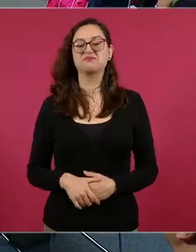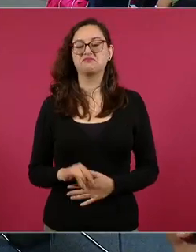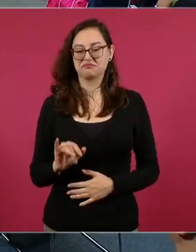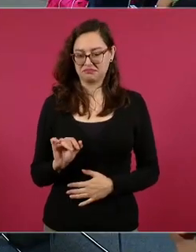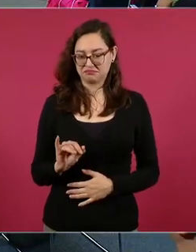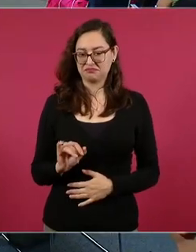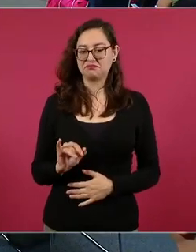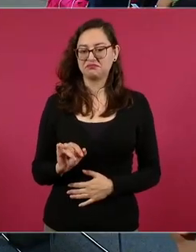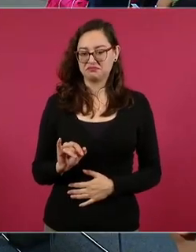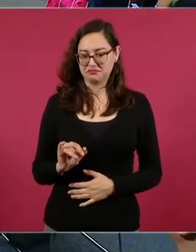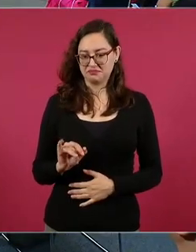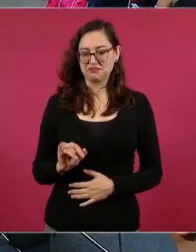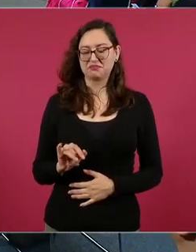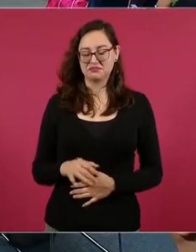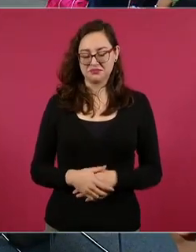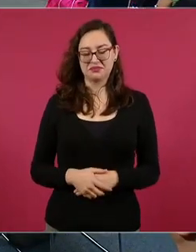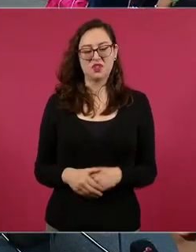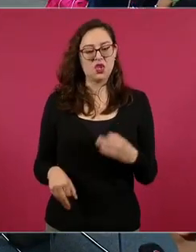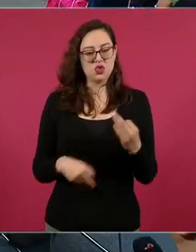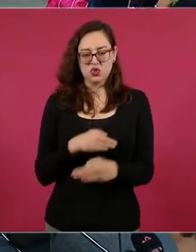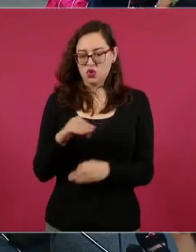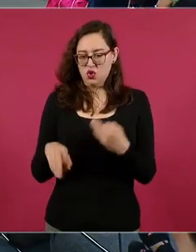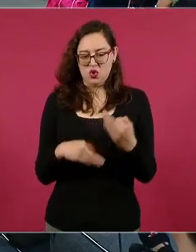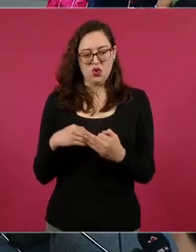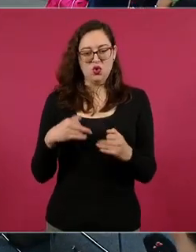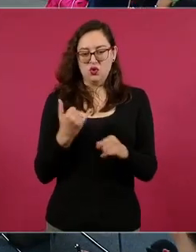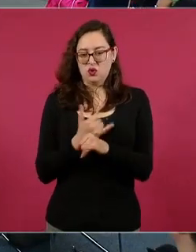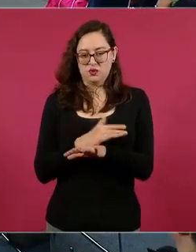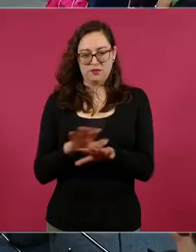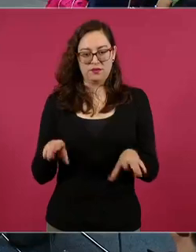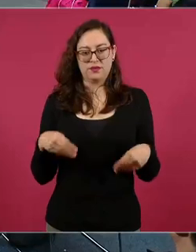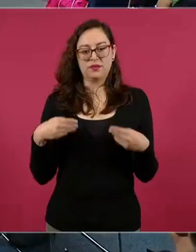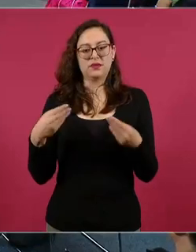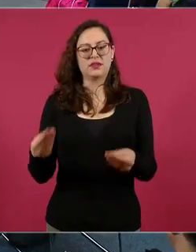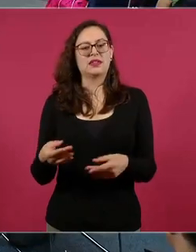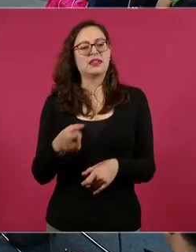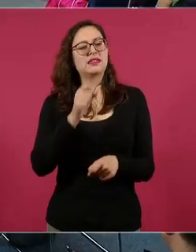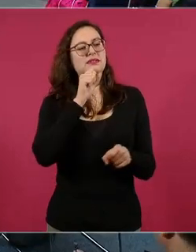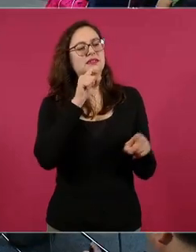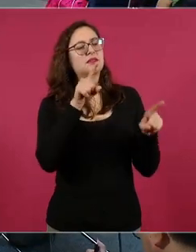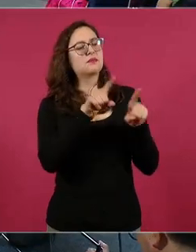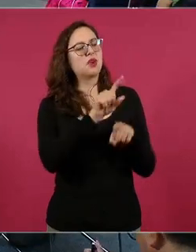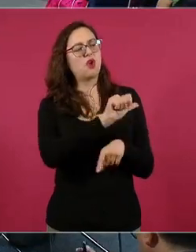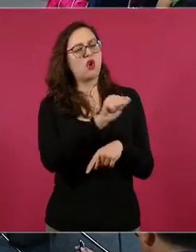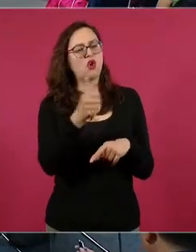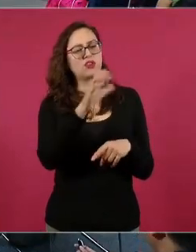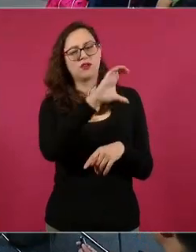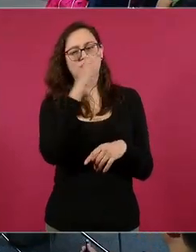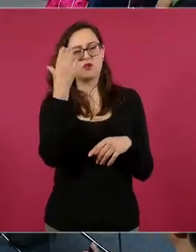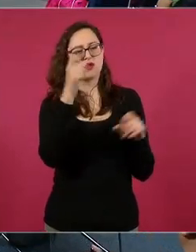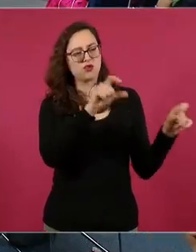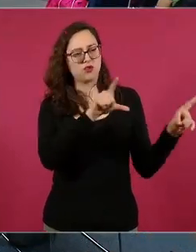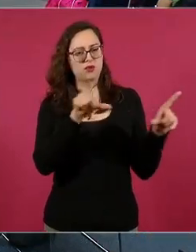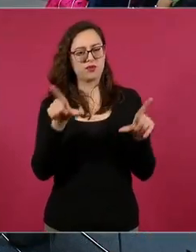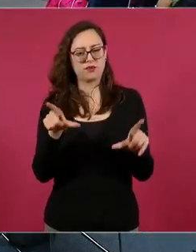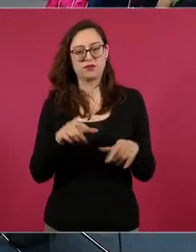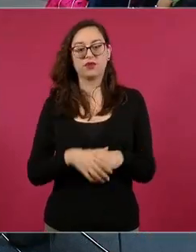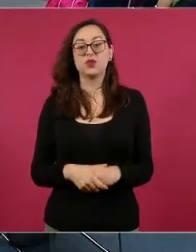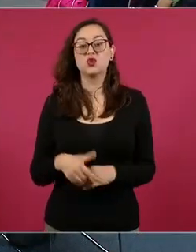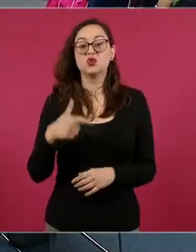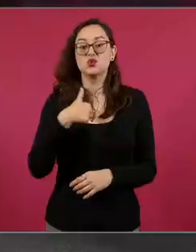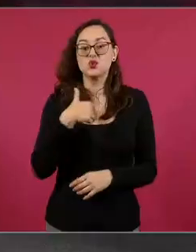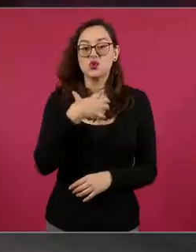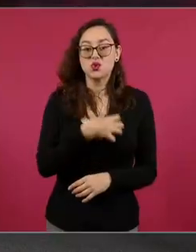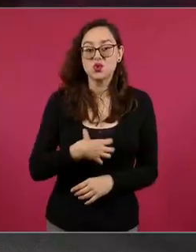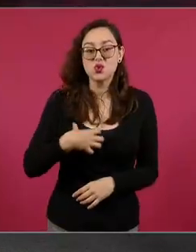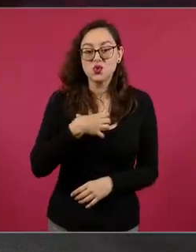Sí. Todo. Y les voy a mostrar, dile que si te mandan una foto de la cena, porque estaba yo tan contento que ese